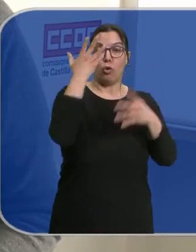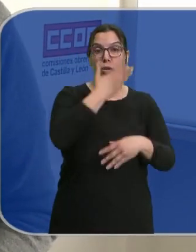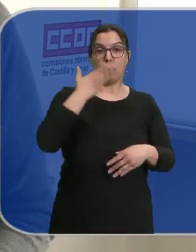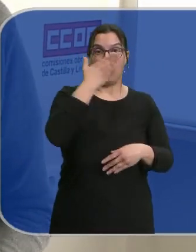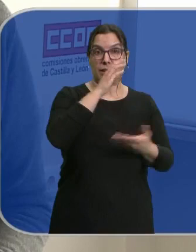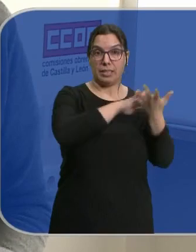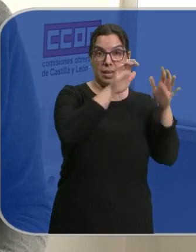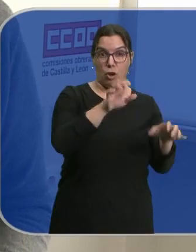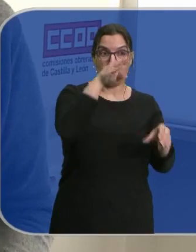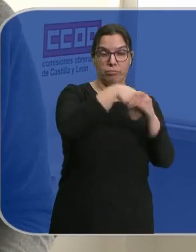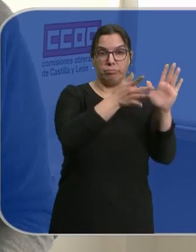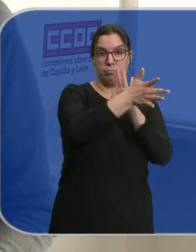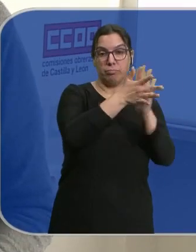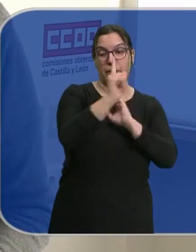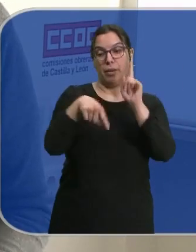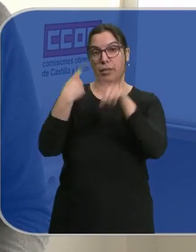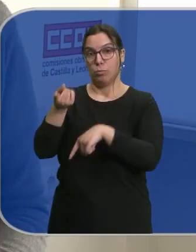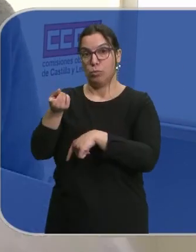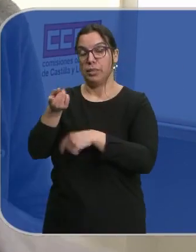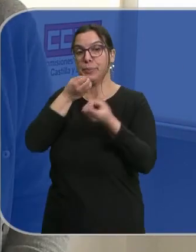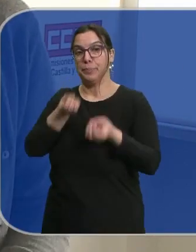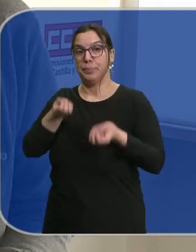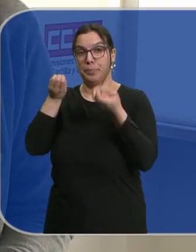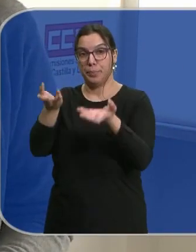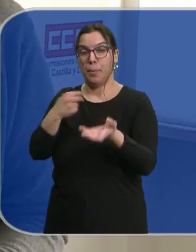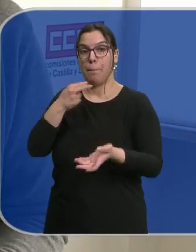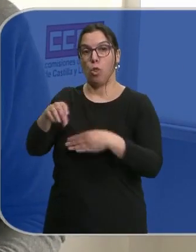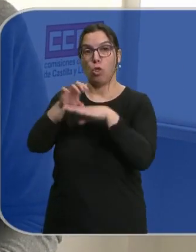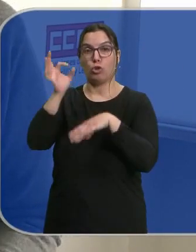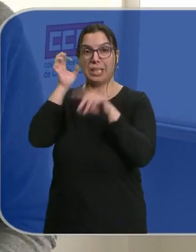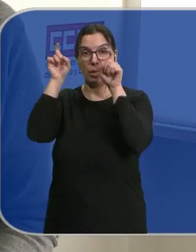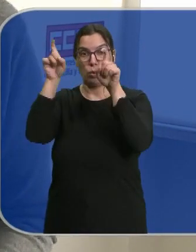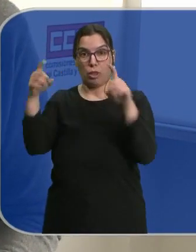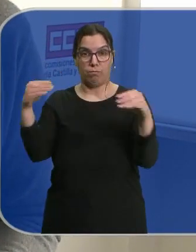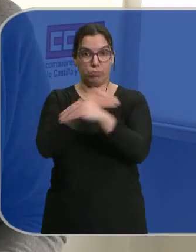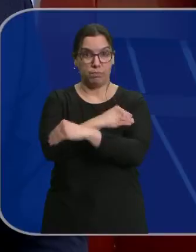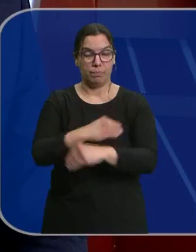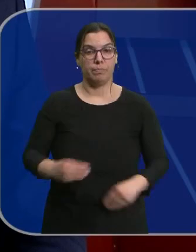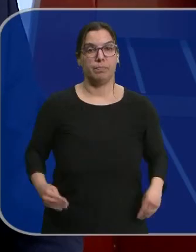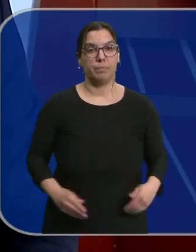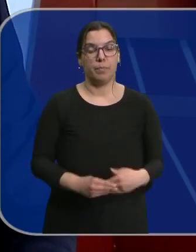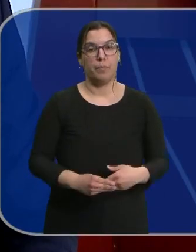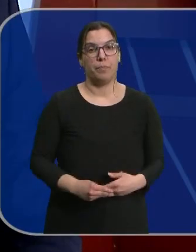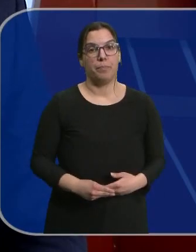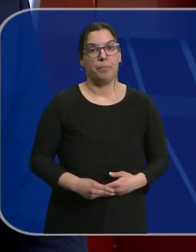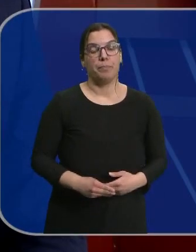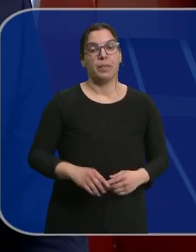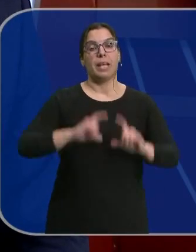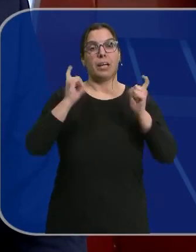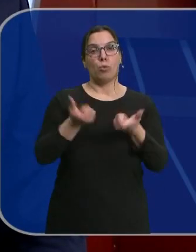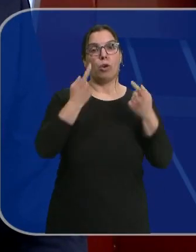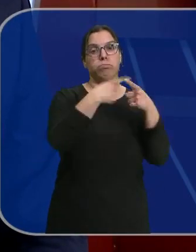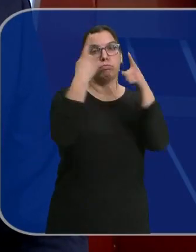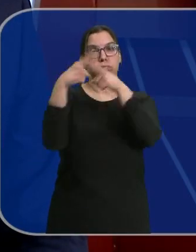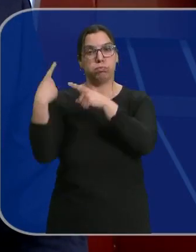León y las informaciones que ha vertido la consejera de Educación. En su periplo de reuniones con